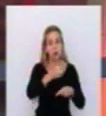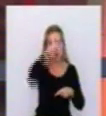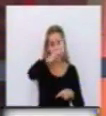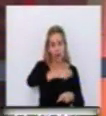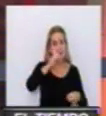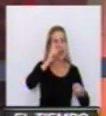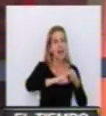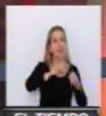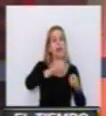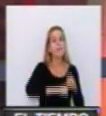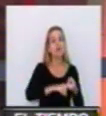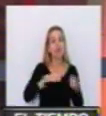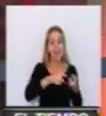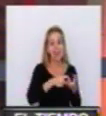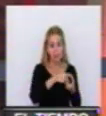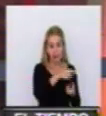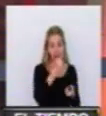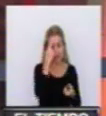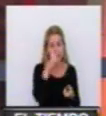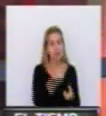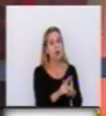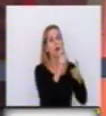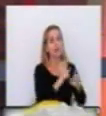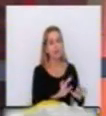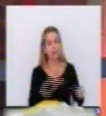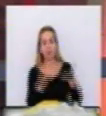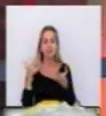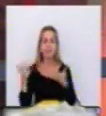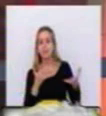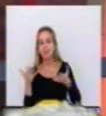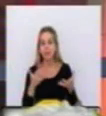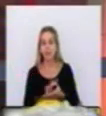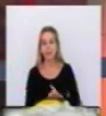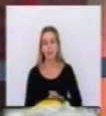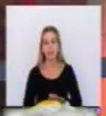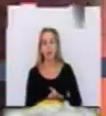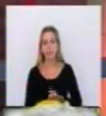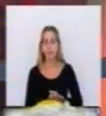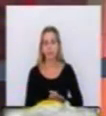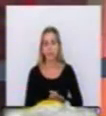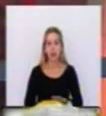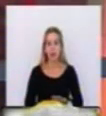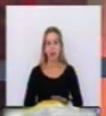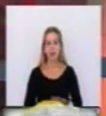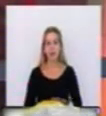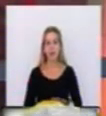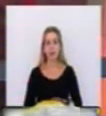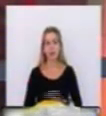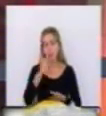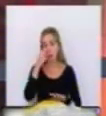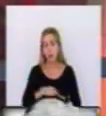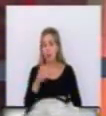que se incorporen estas dudas a la causa. ¿Cuál va a ser la conclusión exacta, textual, que me pasan a mí y la Junta Médica? Día de la muerte,